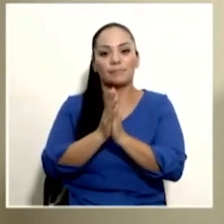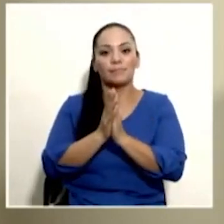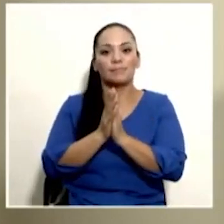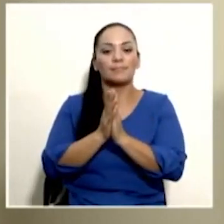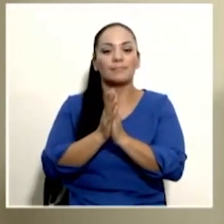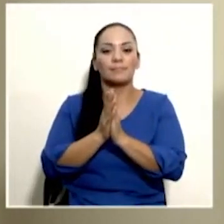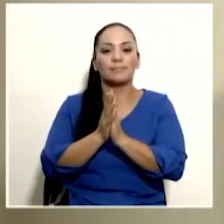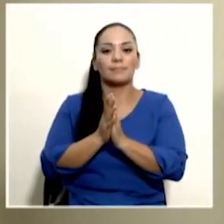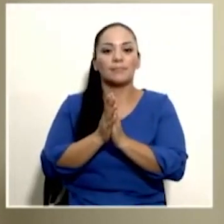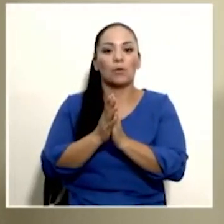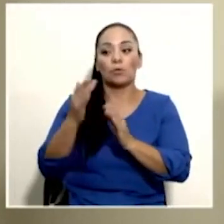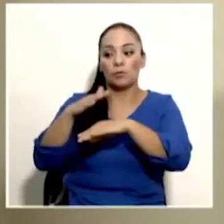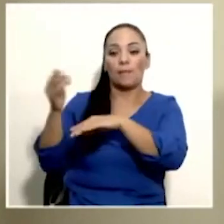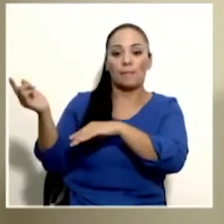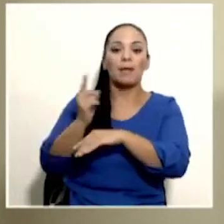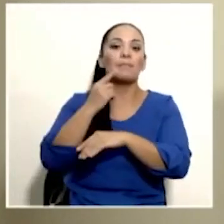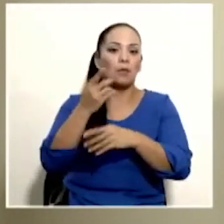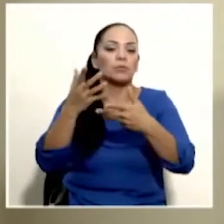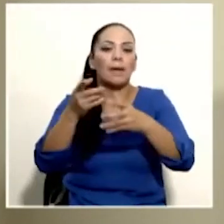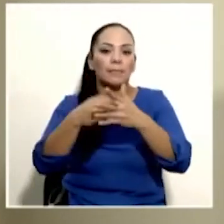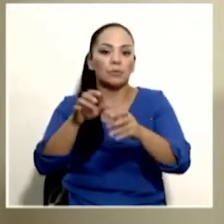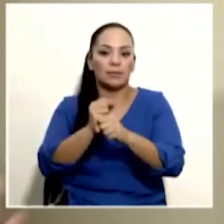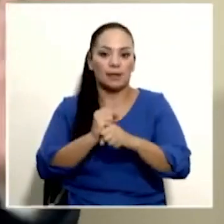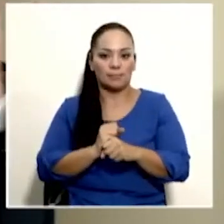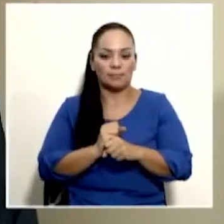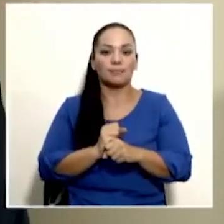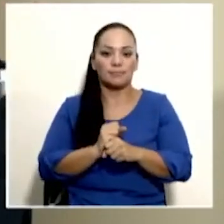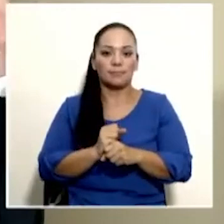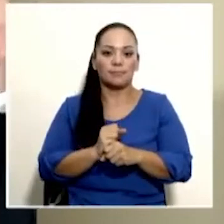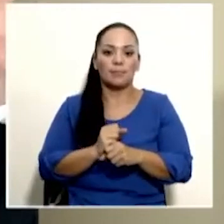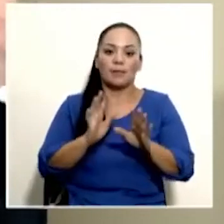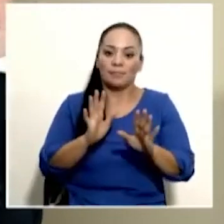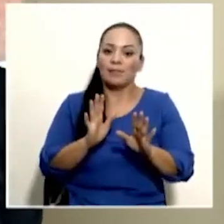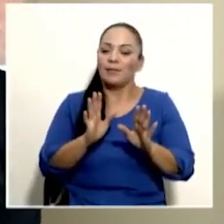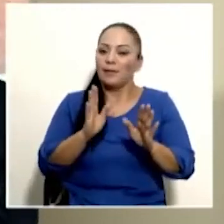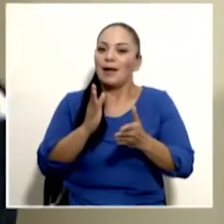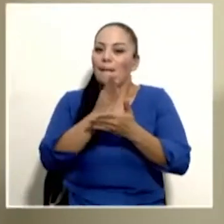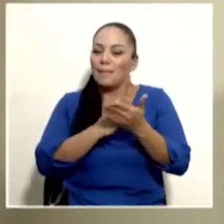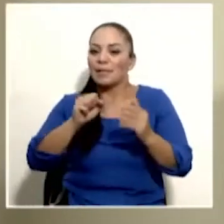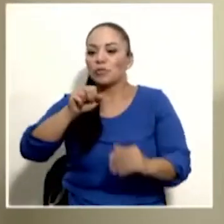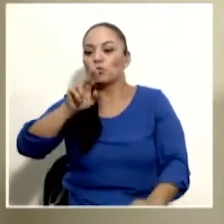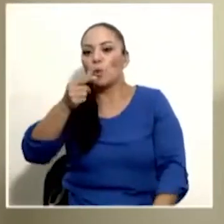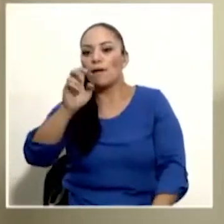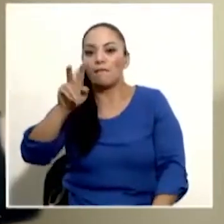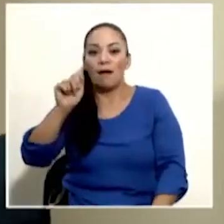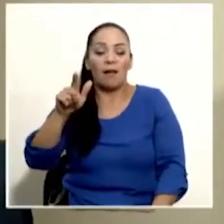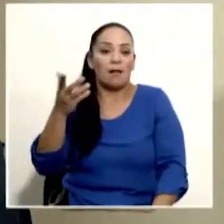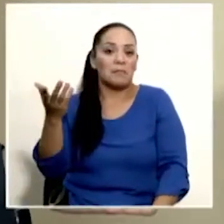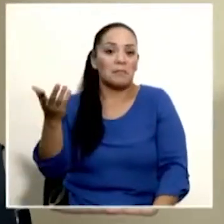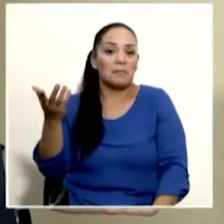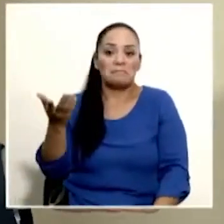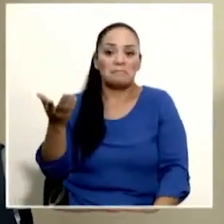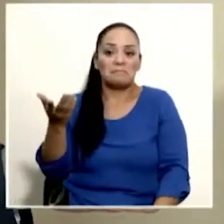cuando yo le llamé para preguntarle me dicen ya lo estamos haciendo y está la consulta es la parte sobre vale a nosotros no nos ha contestado a la